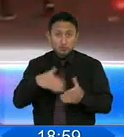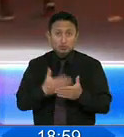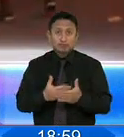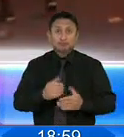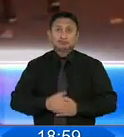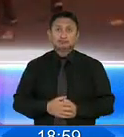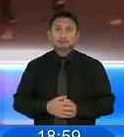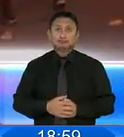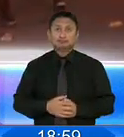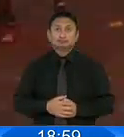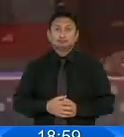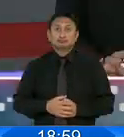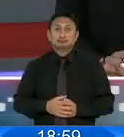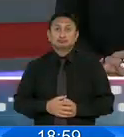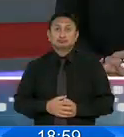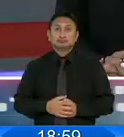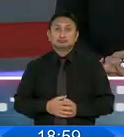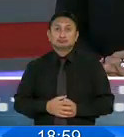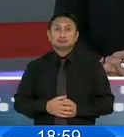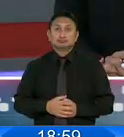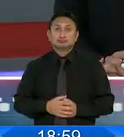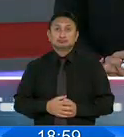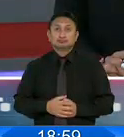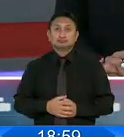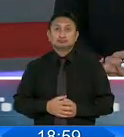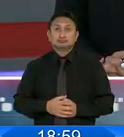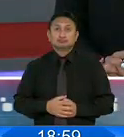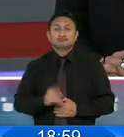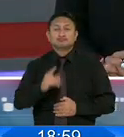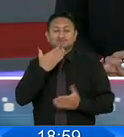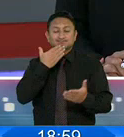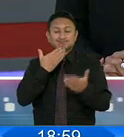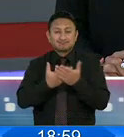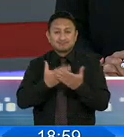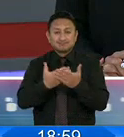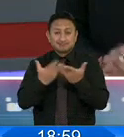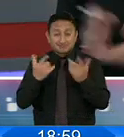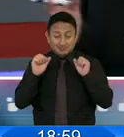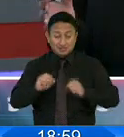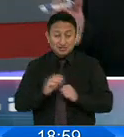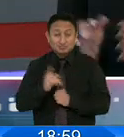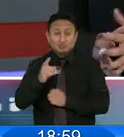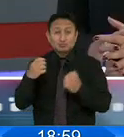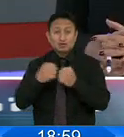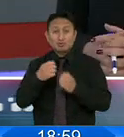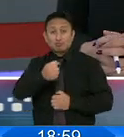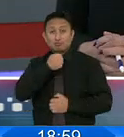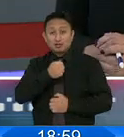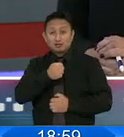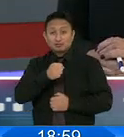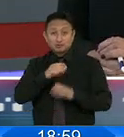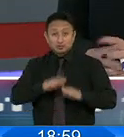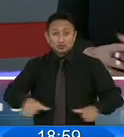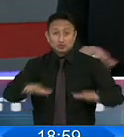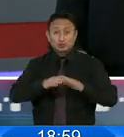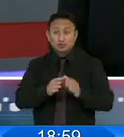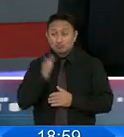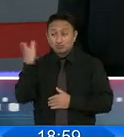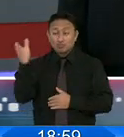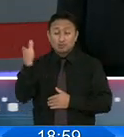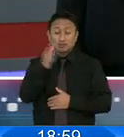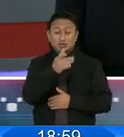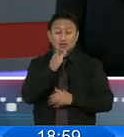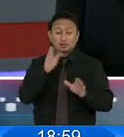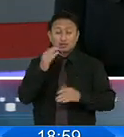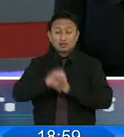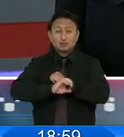María Fernanda, buenas noches. Muchísimas gracias, Charlie. Así es, nuestro equipo periodístico se ha movilizado donde se están realizando estos cierres